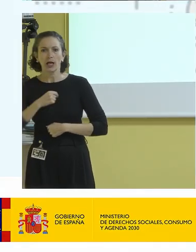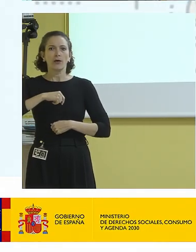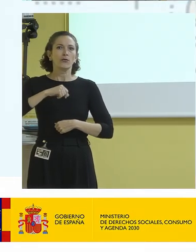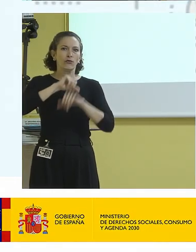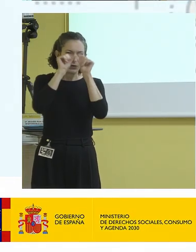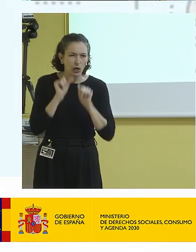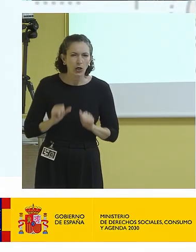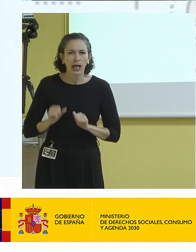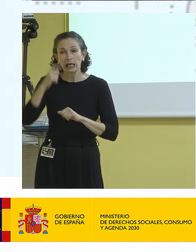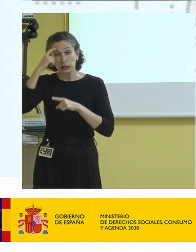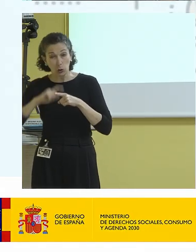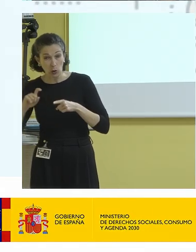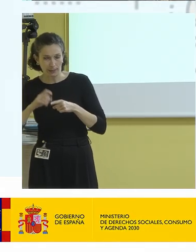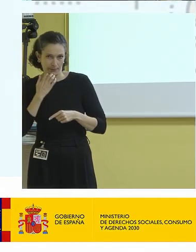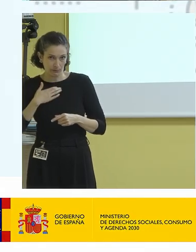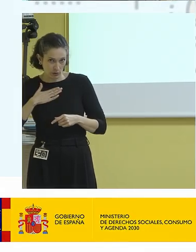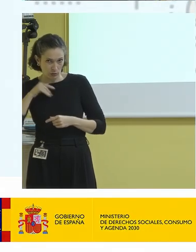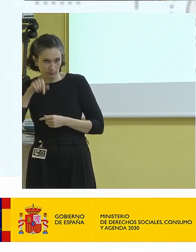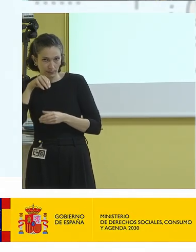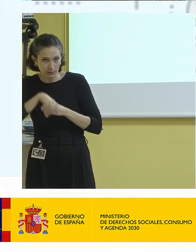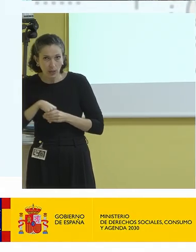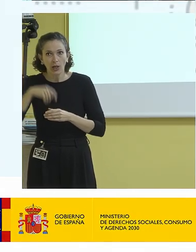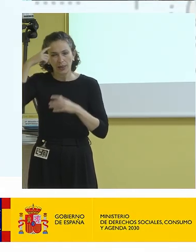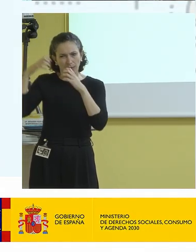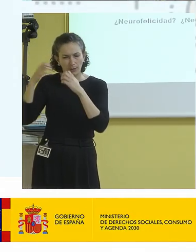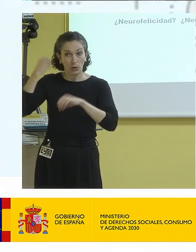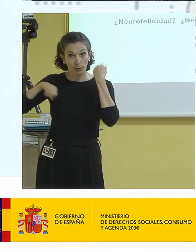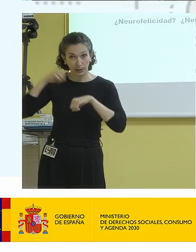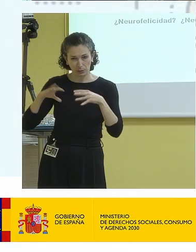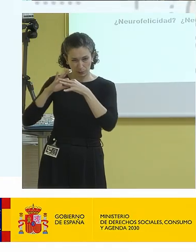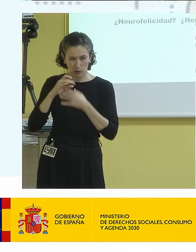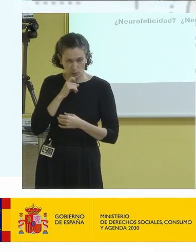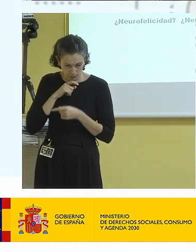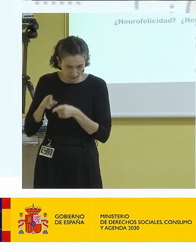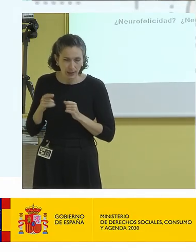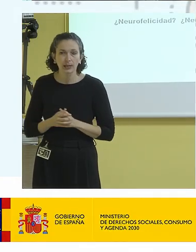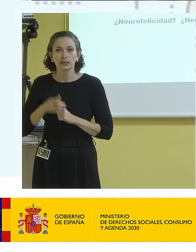tienes neuropsicología, que es la mía, que es la interacción entre cerebro y comportamiento. Y luego tienes